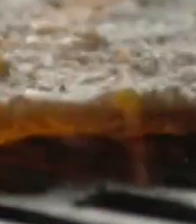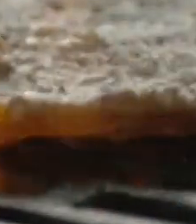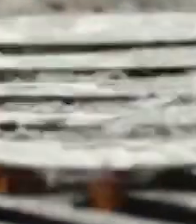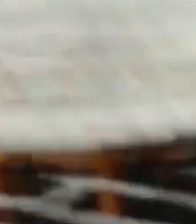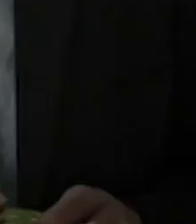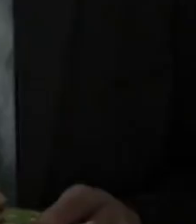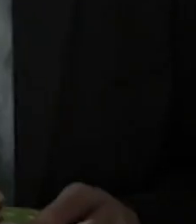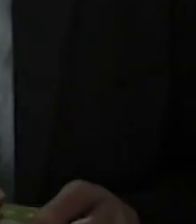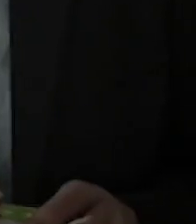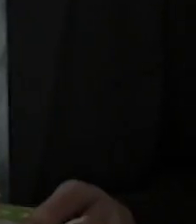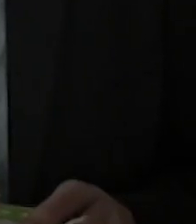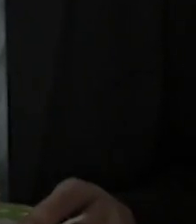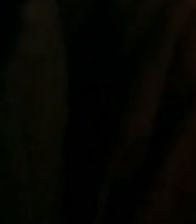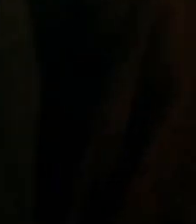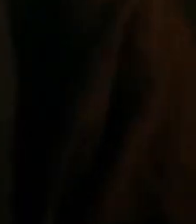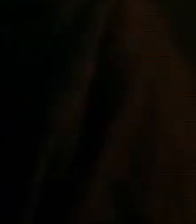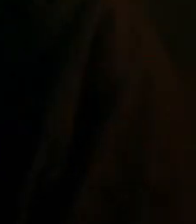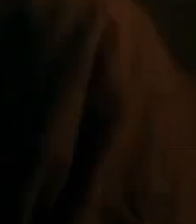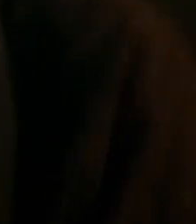Cine mexicano.